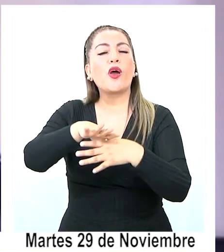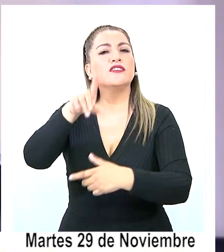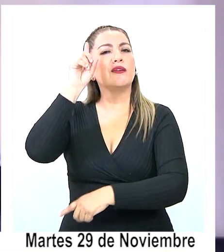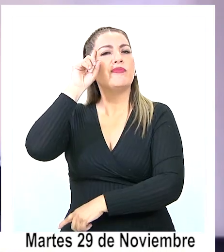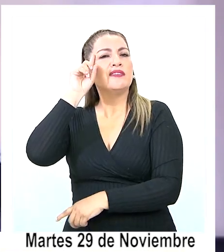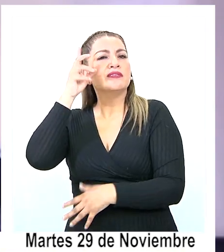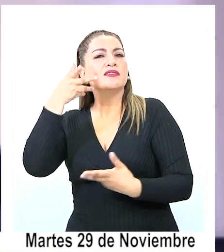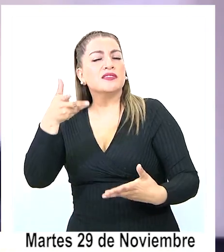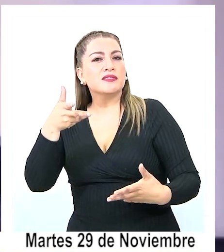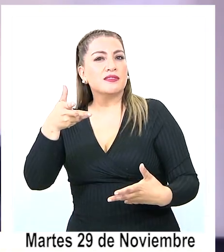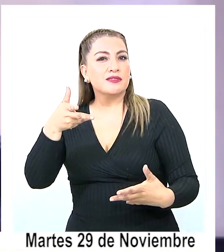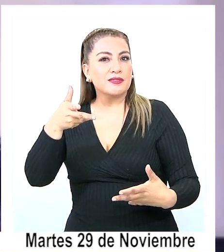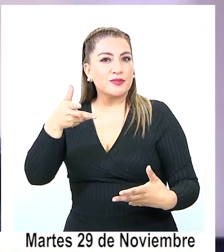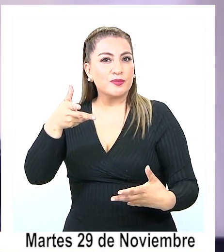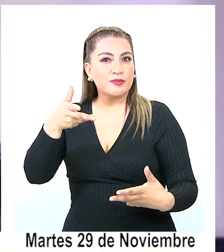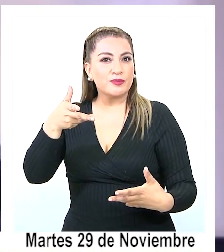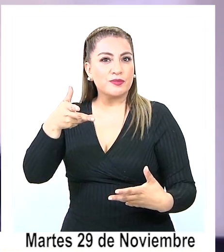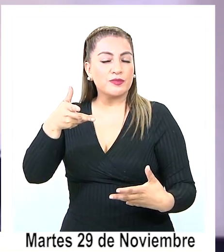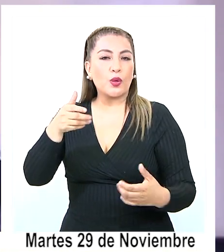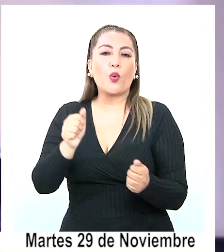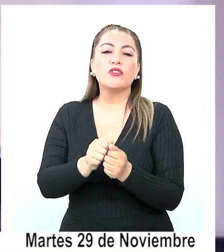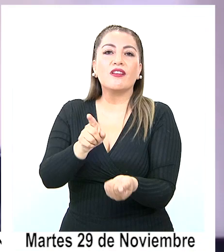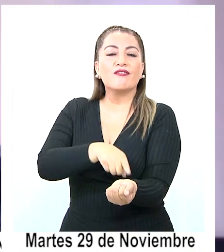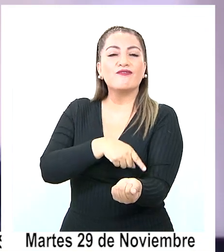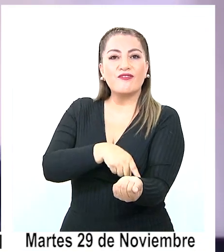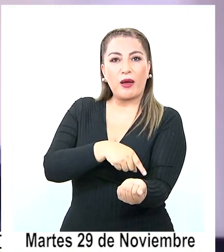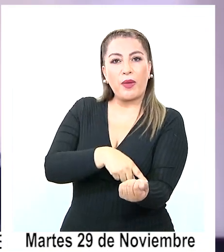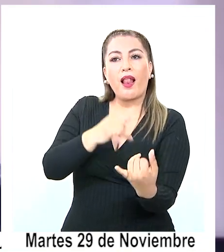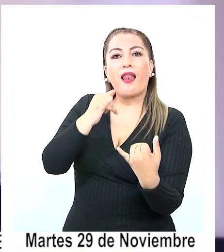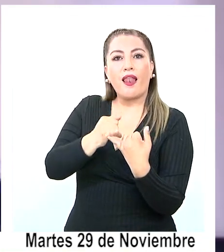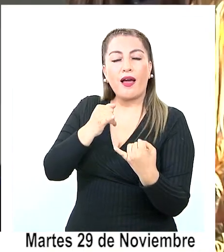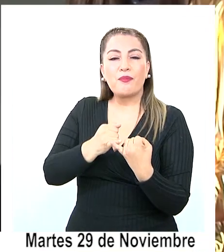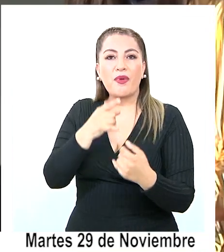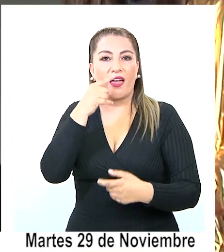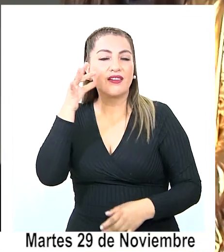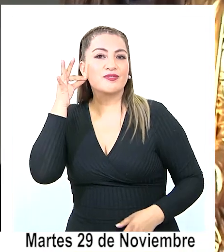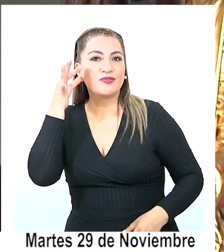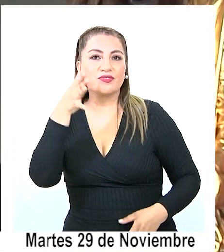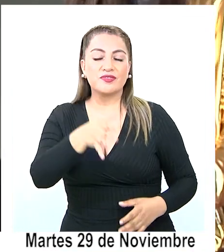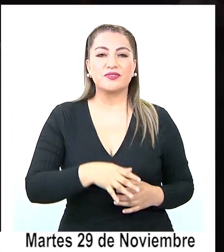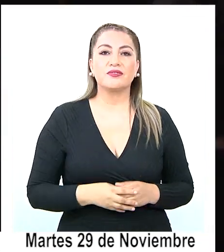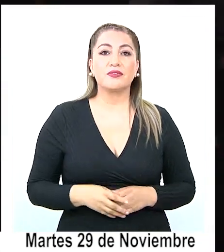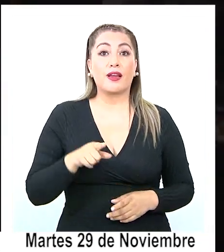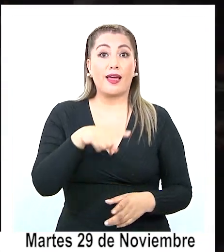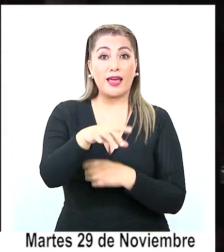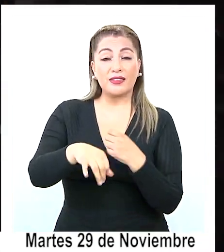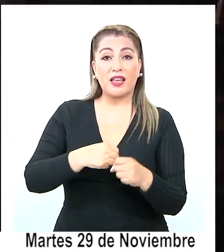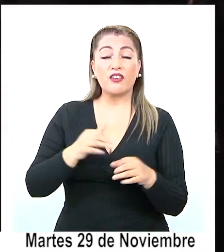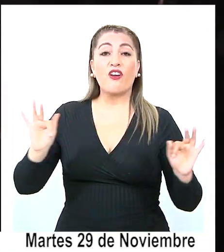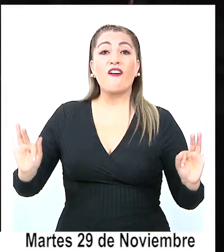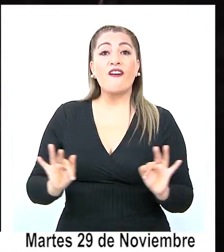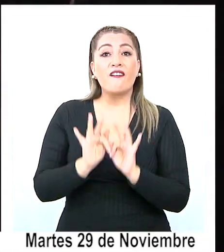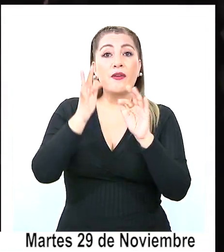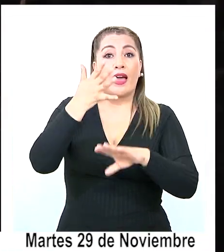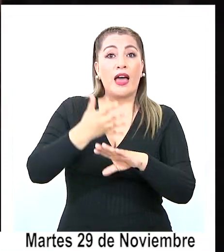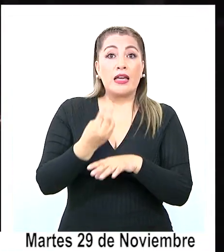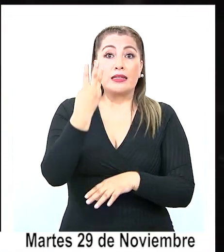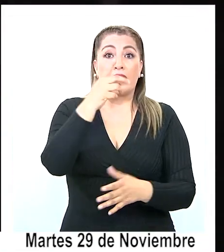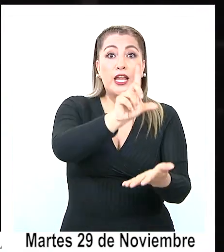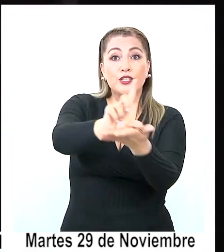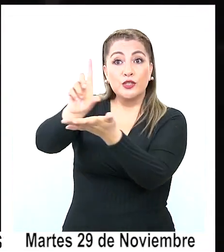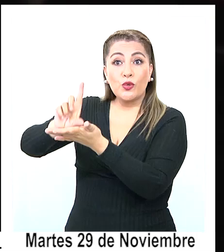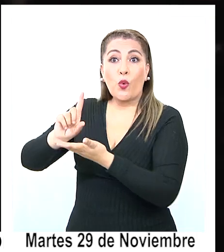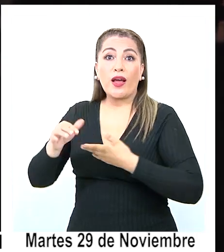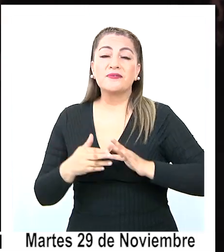reflexión de ir con las con la familia con los amigos con las amigas este año el festival tendrá tres lugares